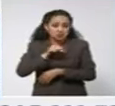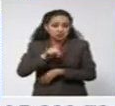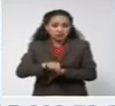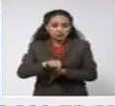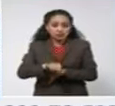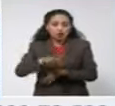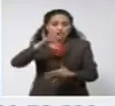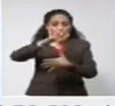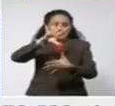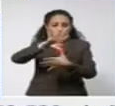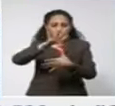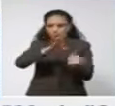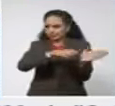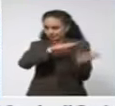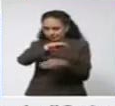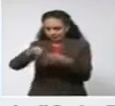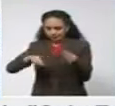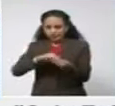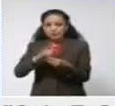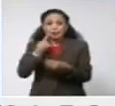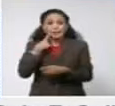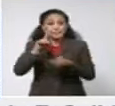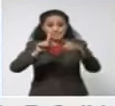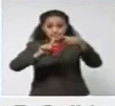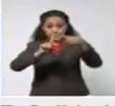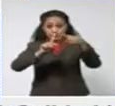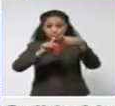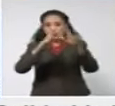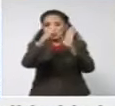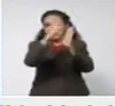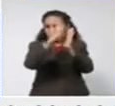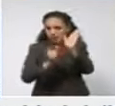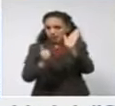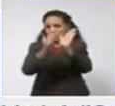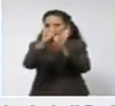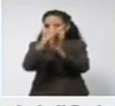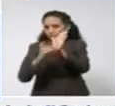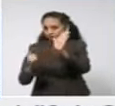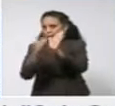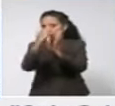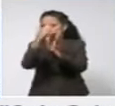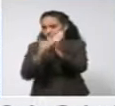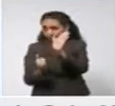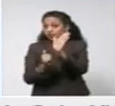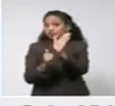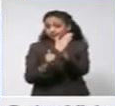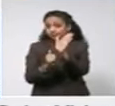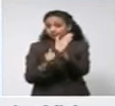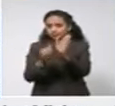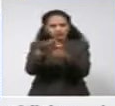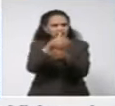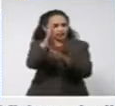Primero, fíjense que por meses, por los diferentes periodos que se van analizando,